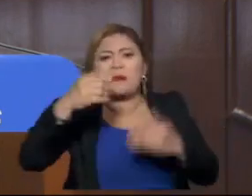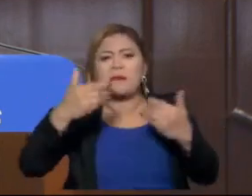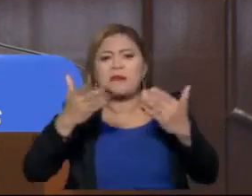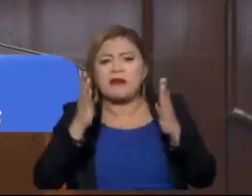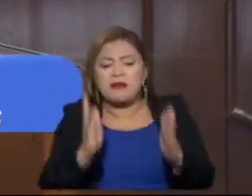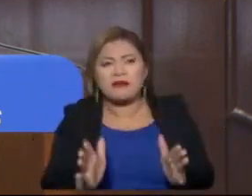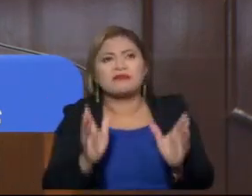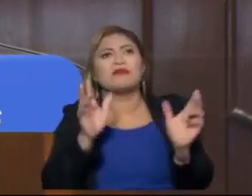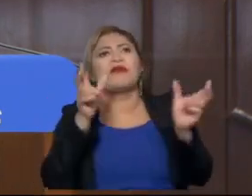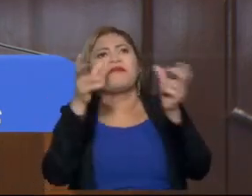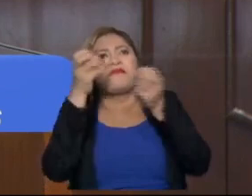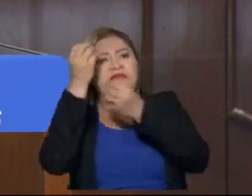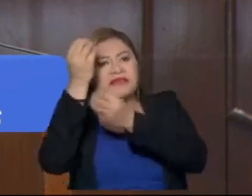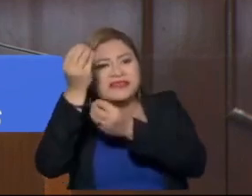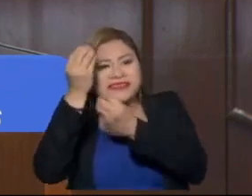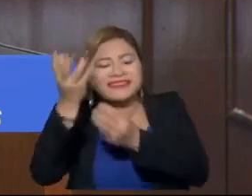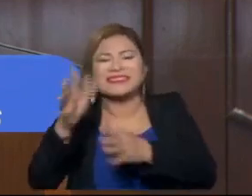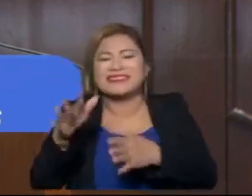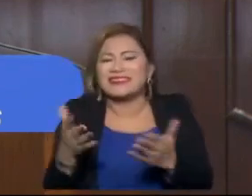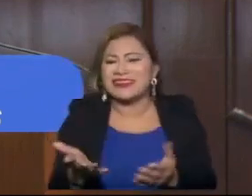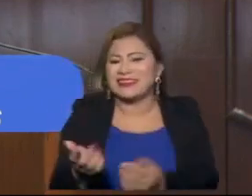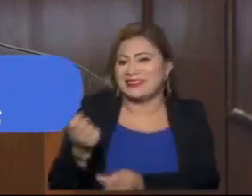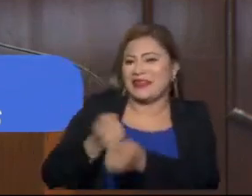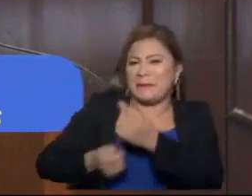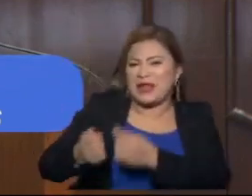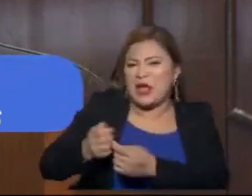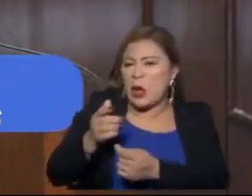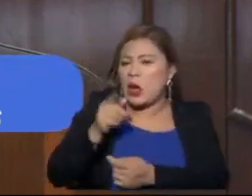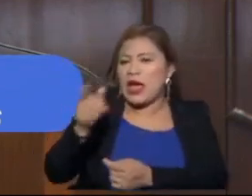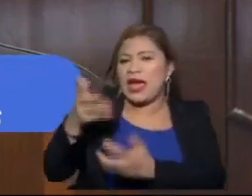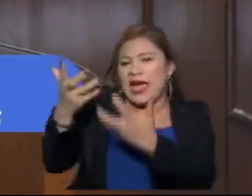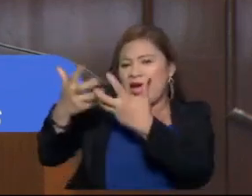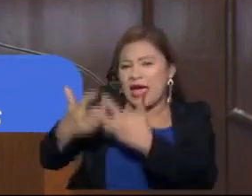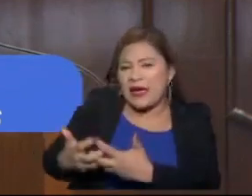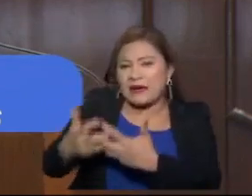equipo de alto nivel para negociar con la empresa Minera Panamá.